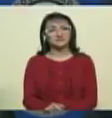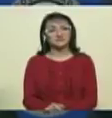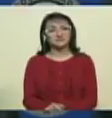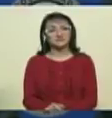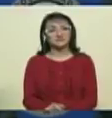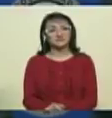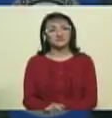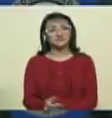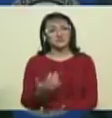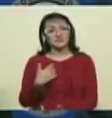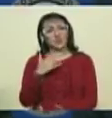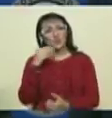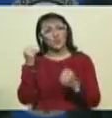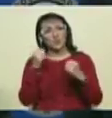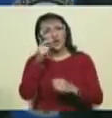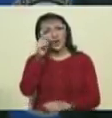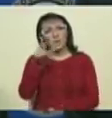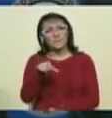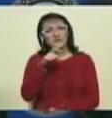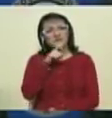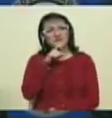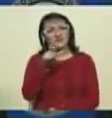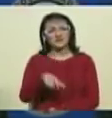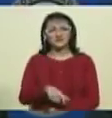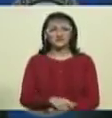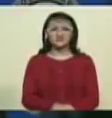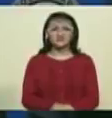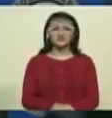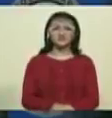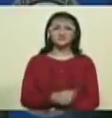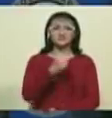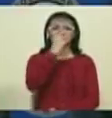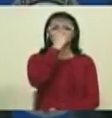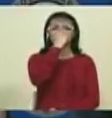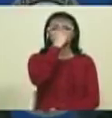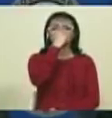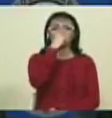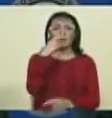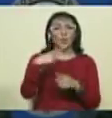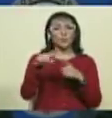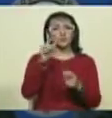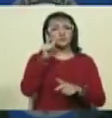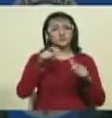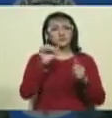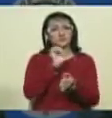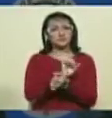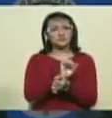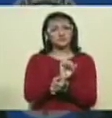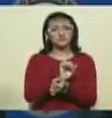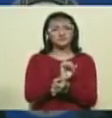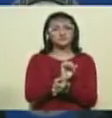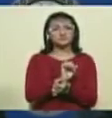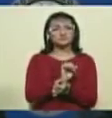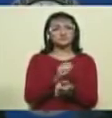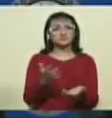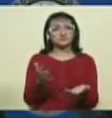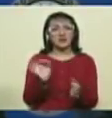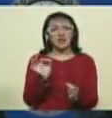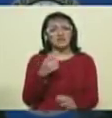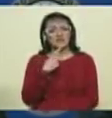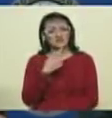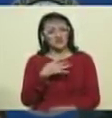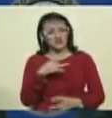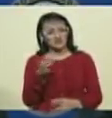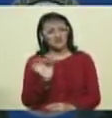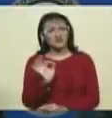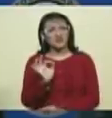a mí me queda la duda de quién es Joshua Holt en el fondo. Fíjate, porque como te digo, los otros prisioneros, los otros procesados, nadie se interesa por